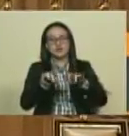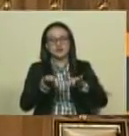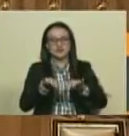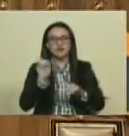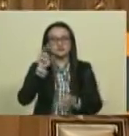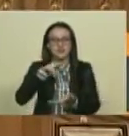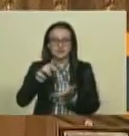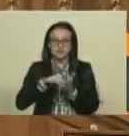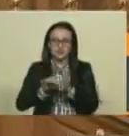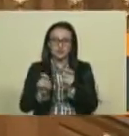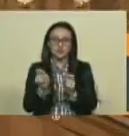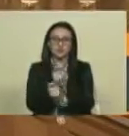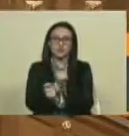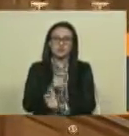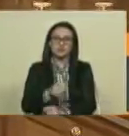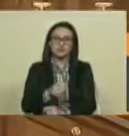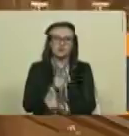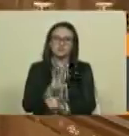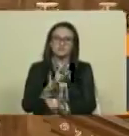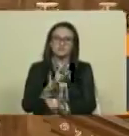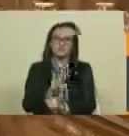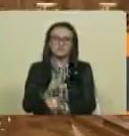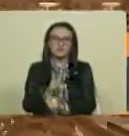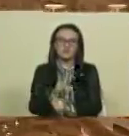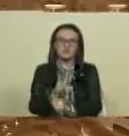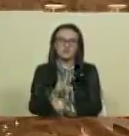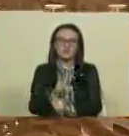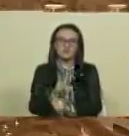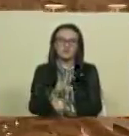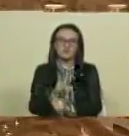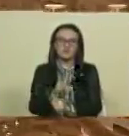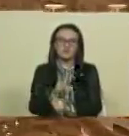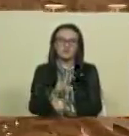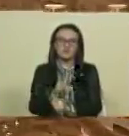Constituyente. Presidente.